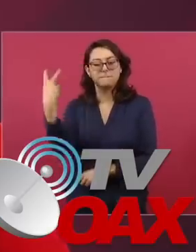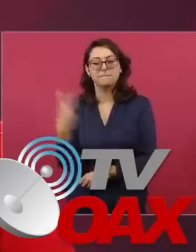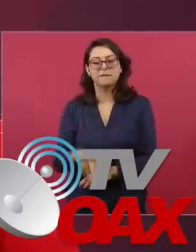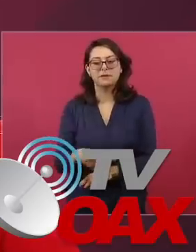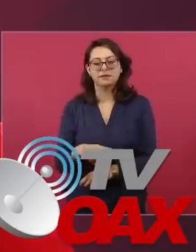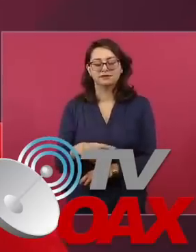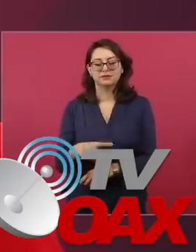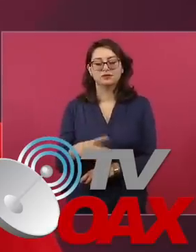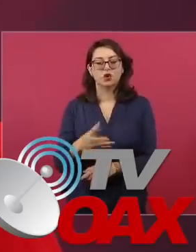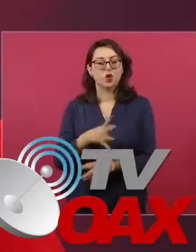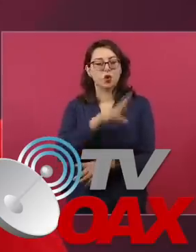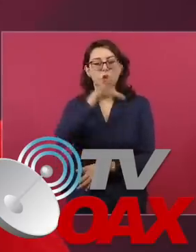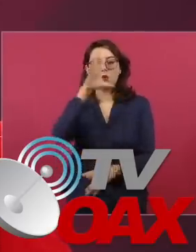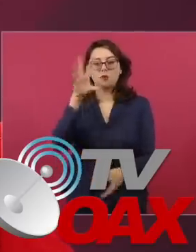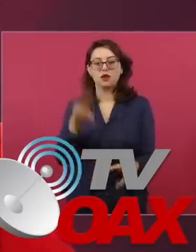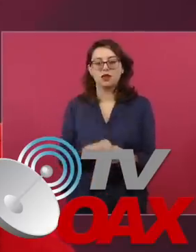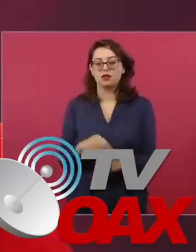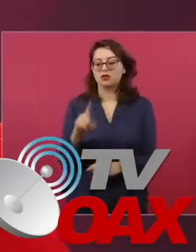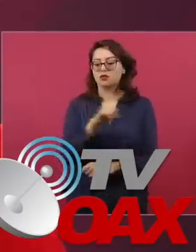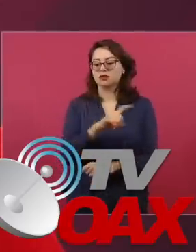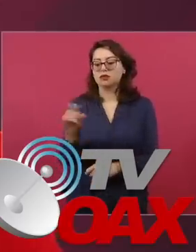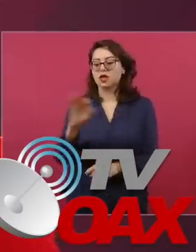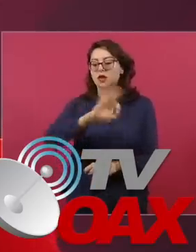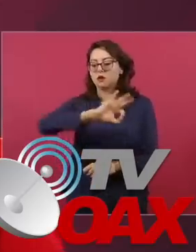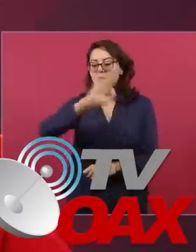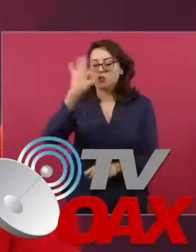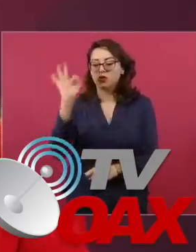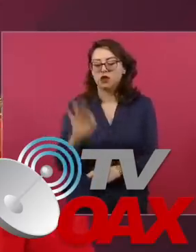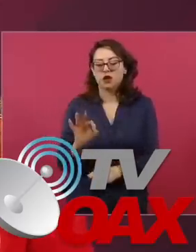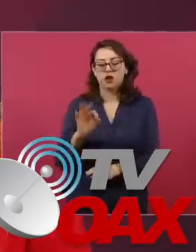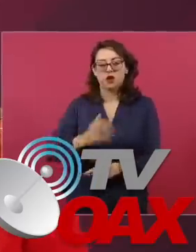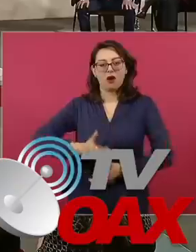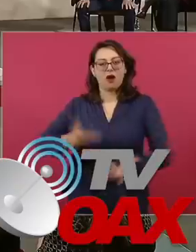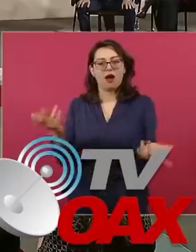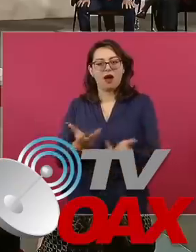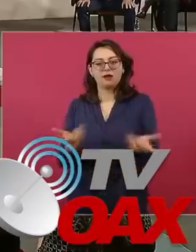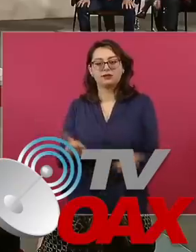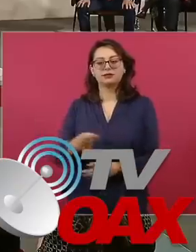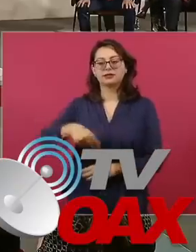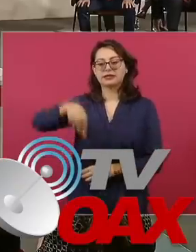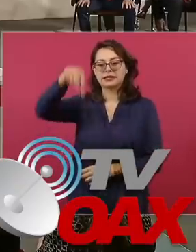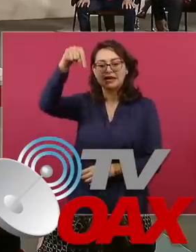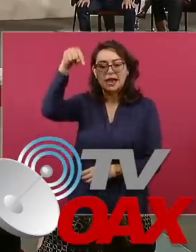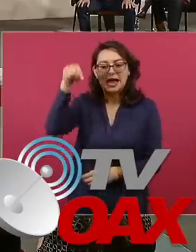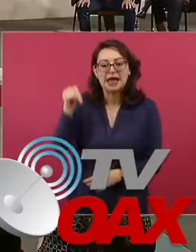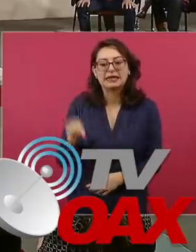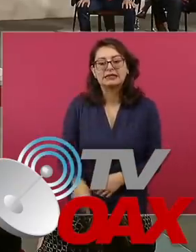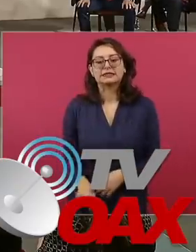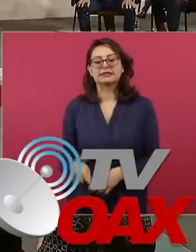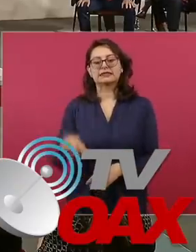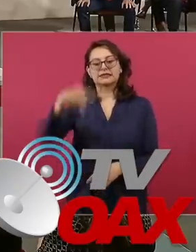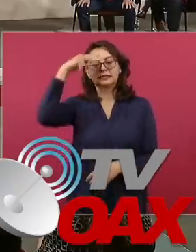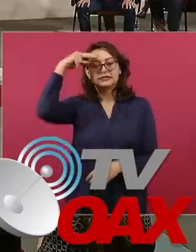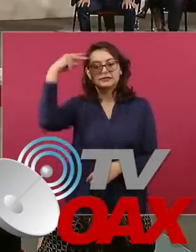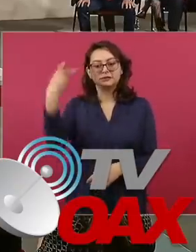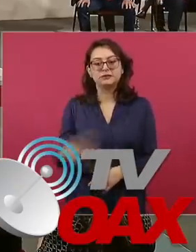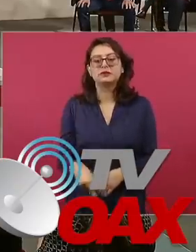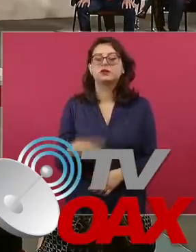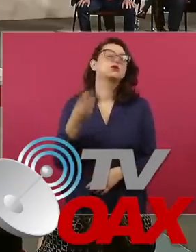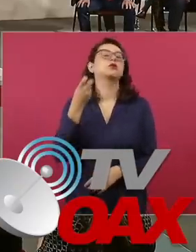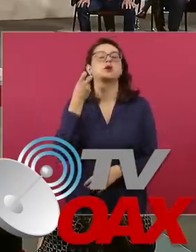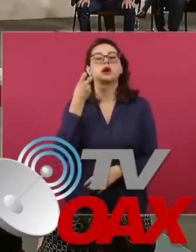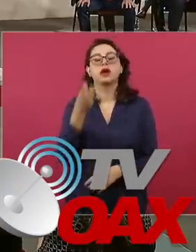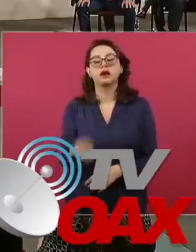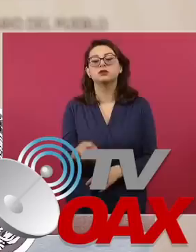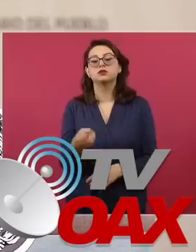100% en México. Desde la parte primaria más pequeña hasta el sistema más sofisticado, el bogie, el sistema